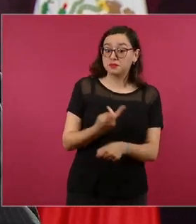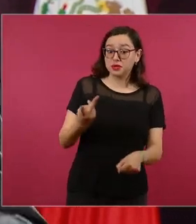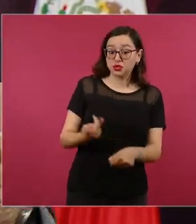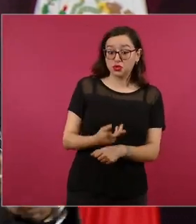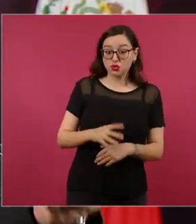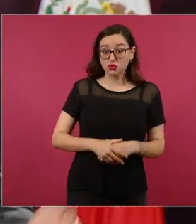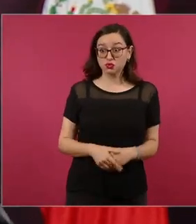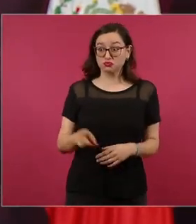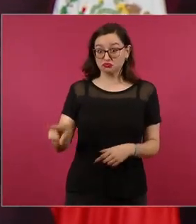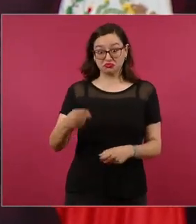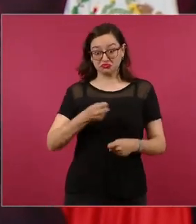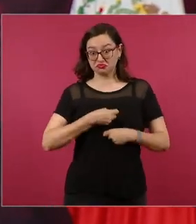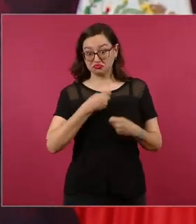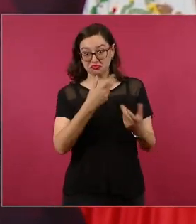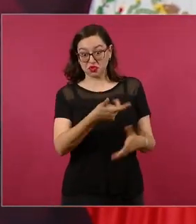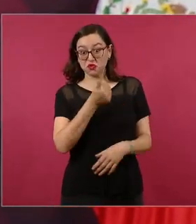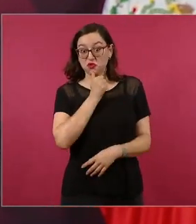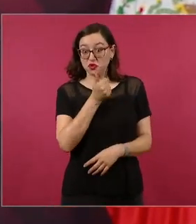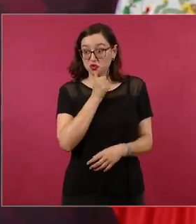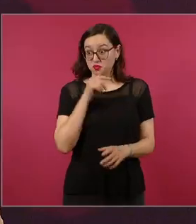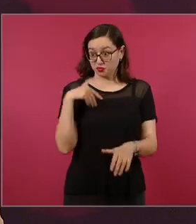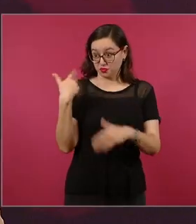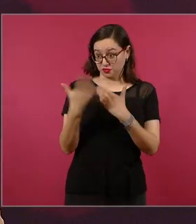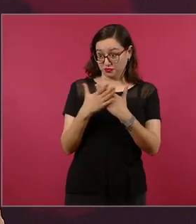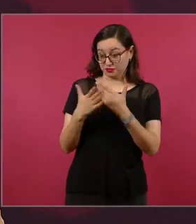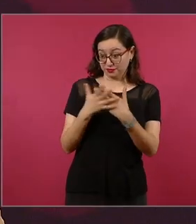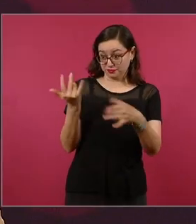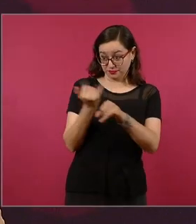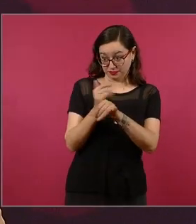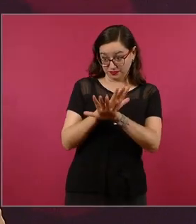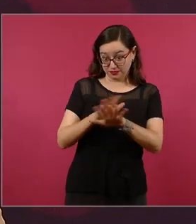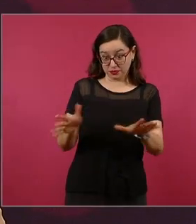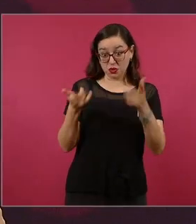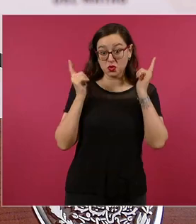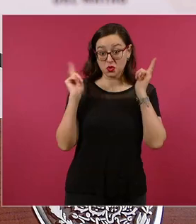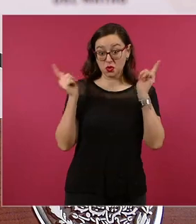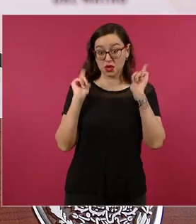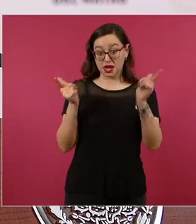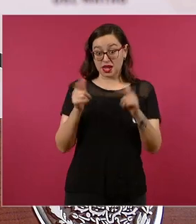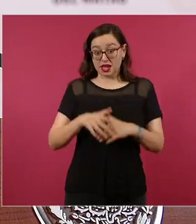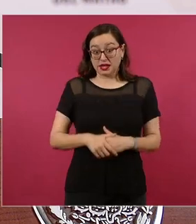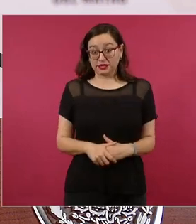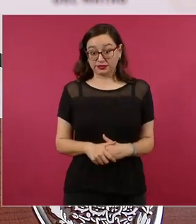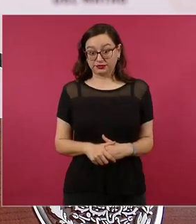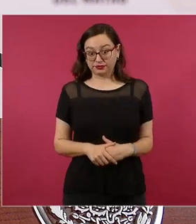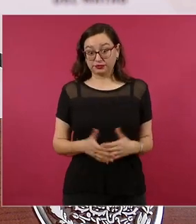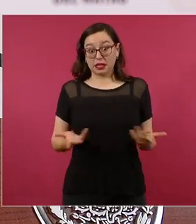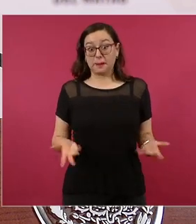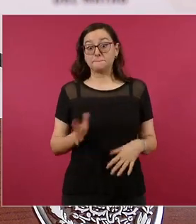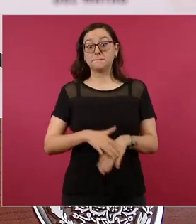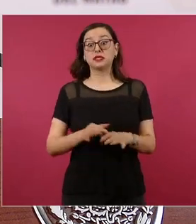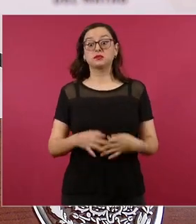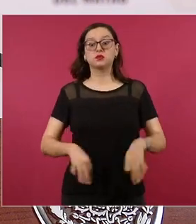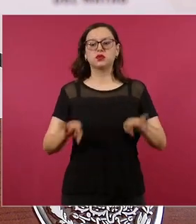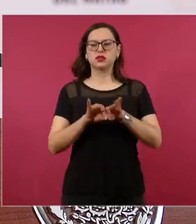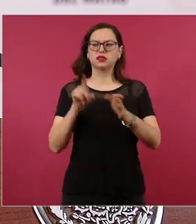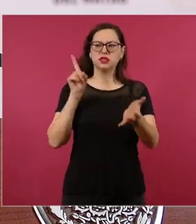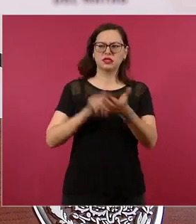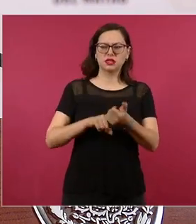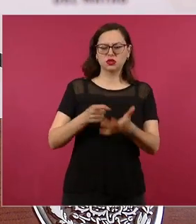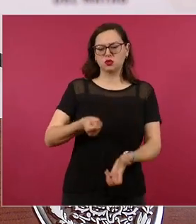Ojalá y informe, y sobre todo que informe sobre el manejo del dinero.